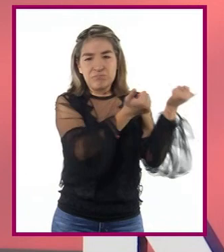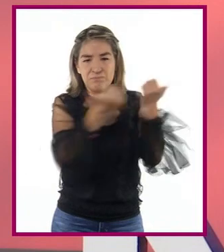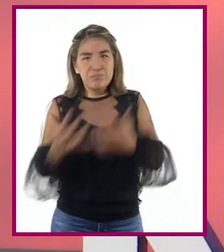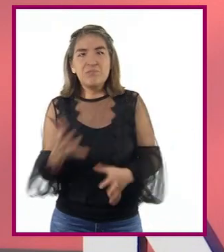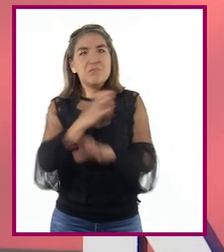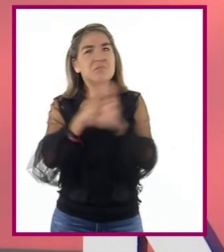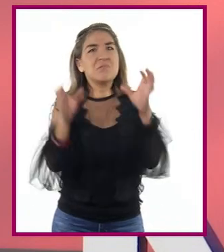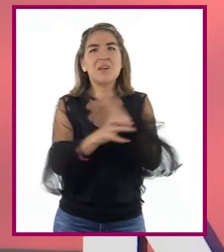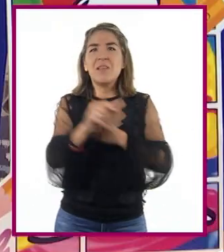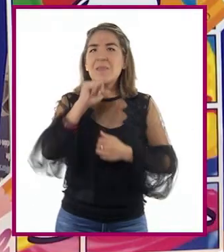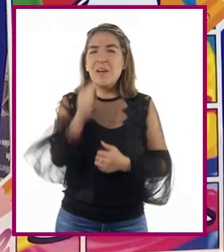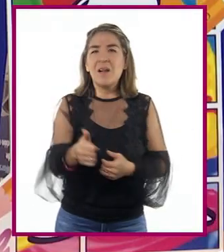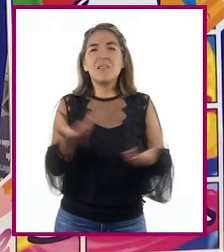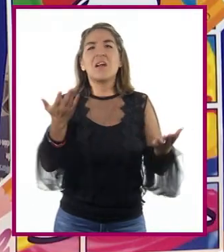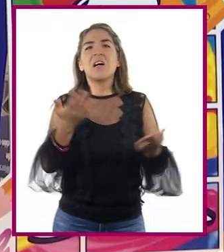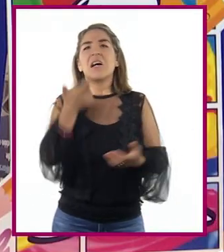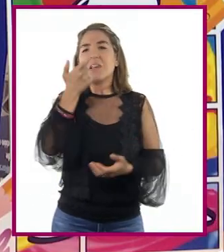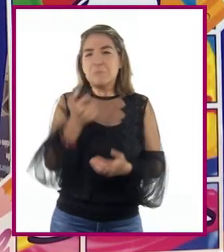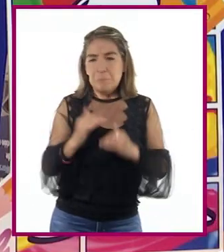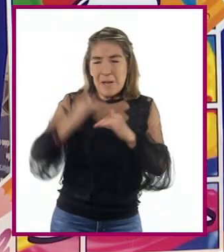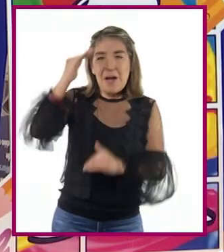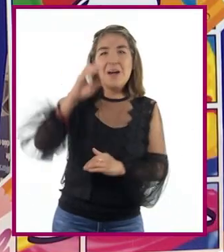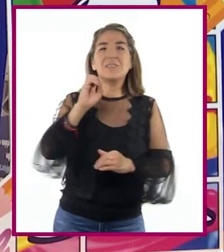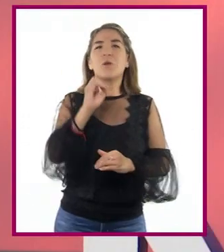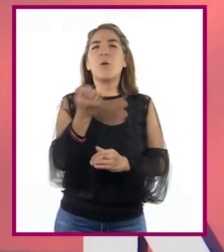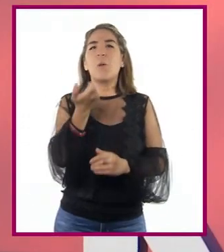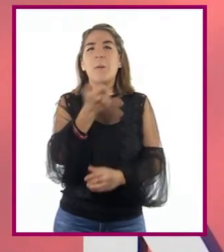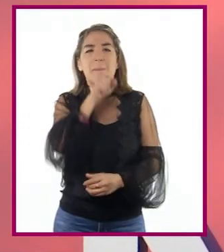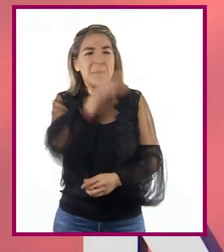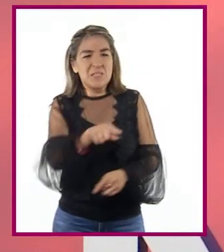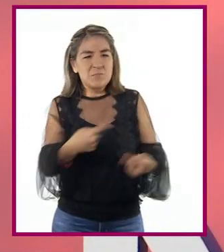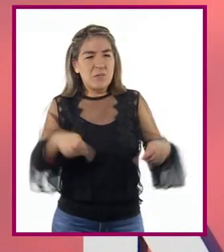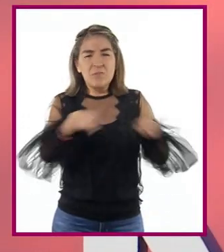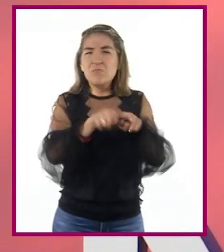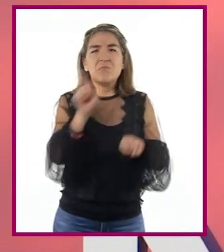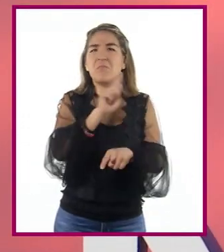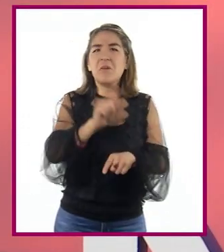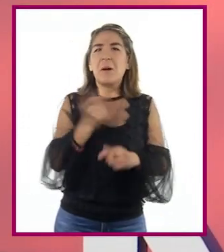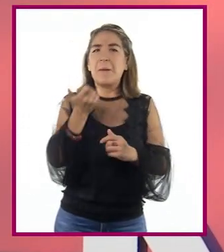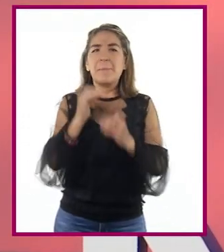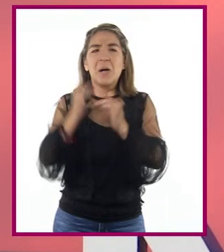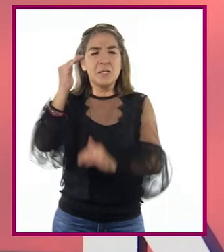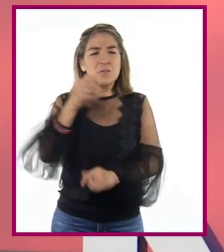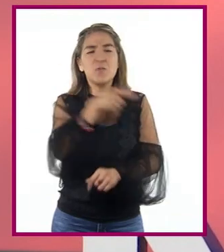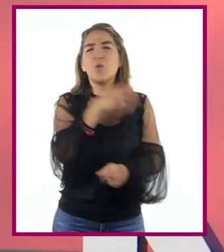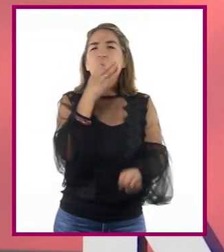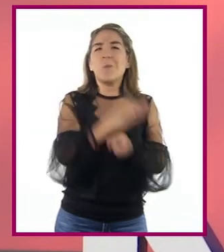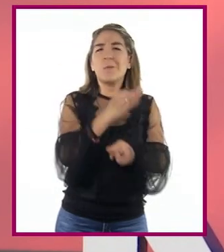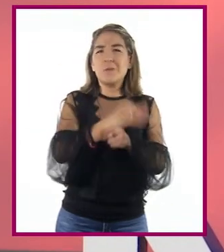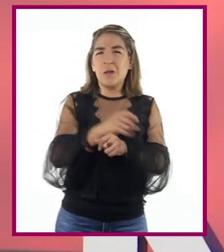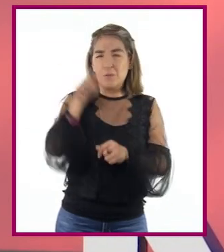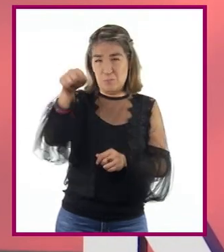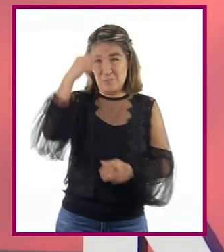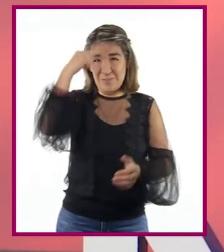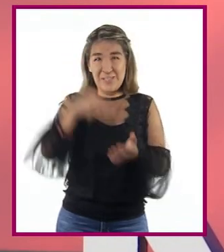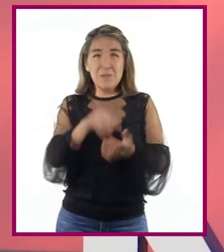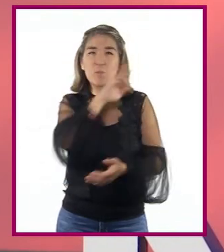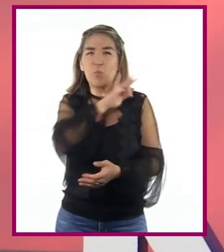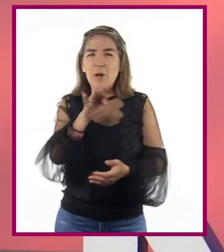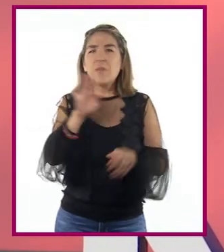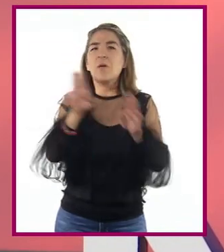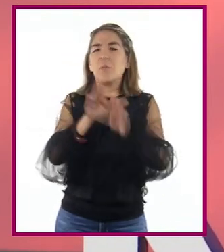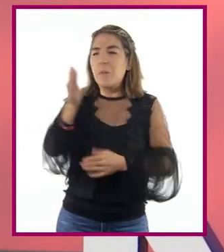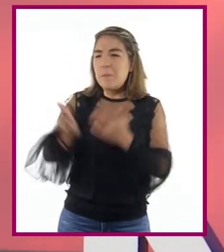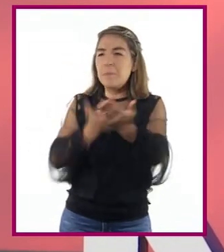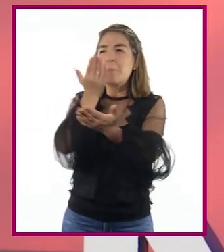¿Sale defectuoso o no es el mismo que nos ofrecieron? ¿Cree que podemos reclamar